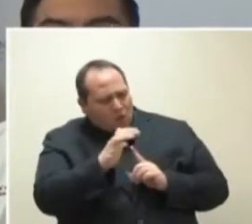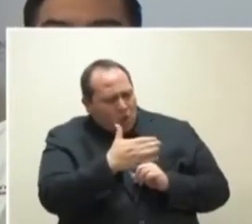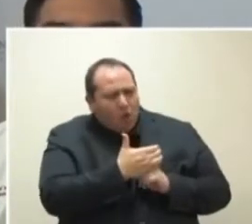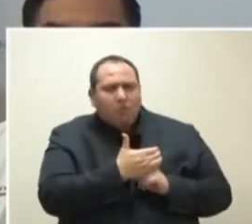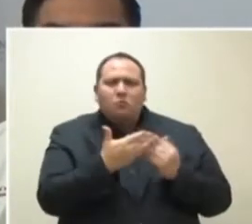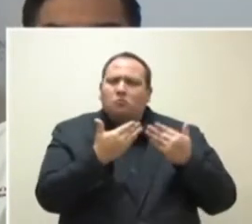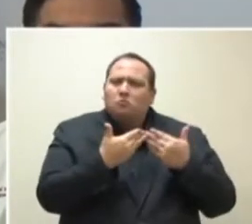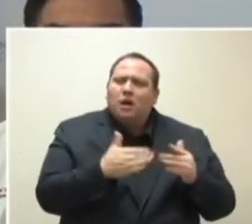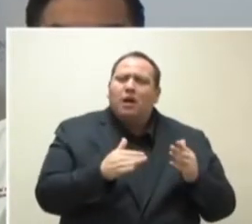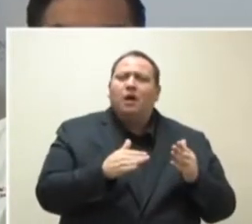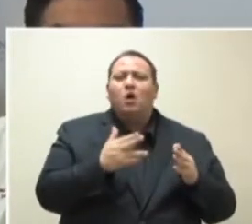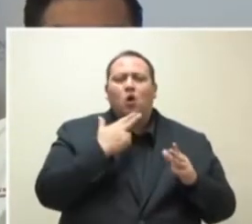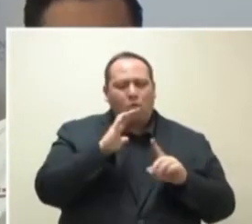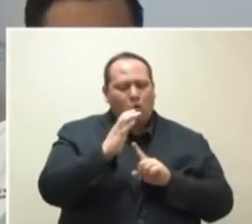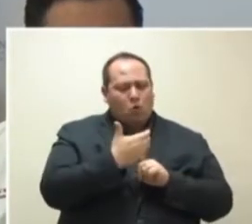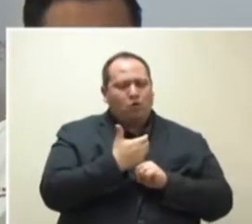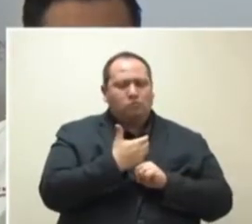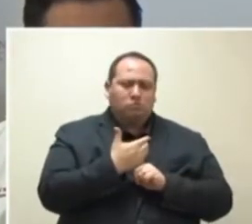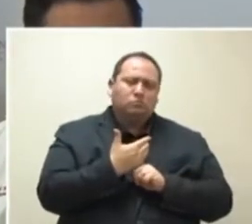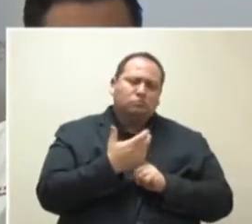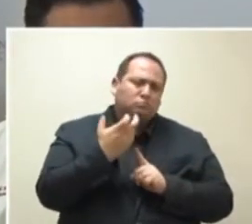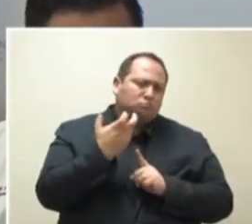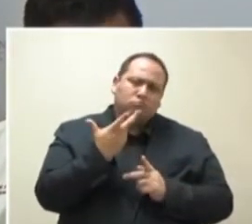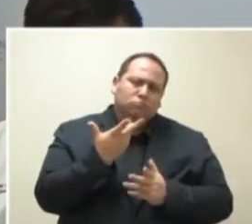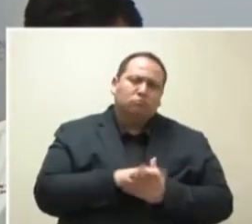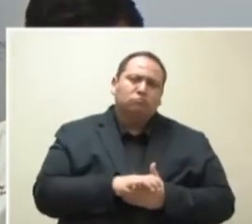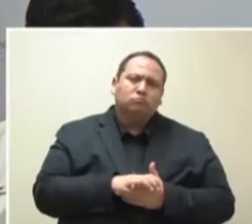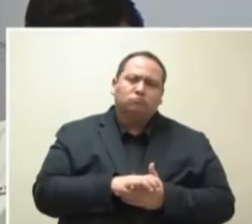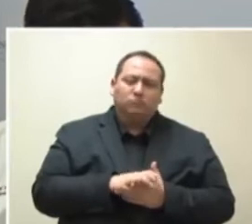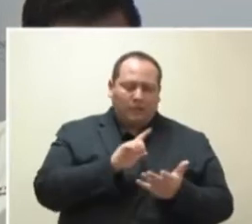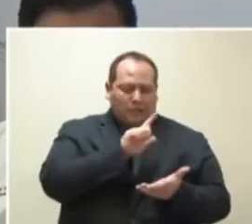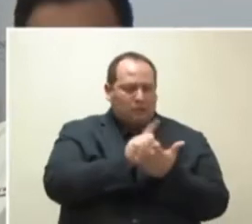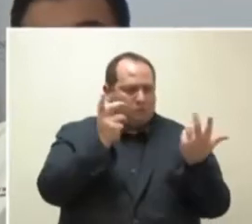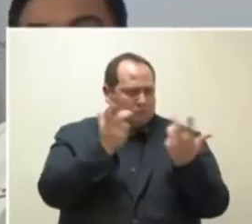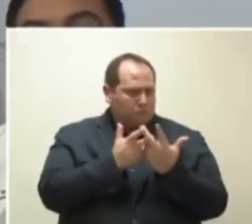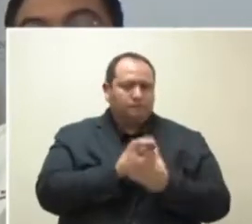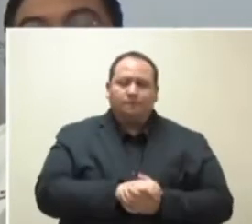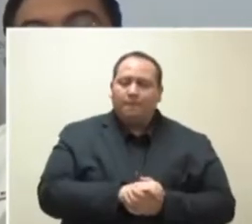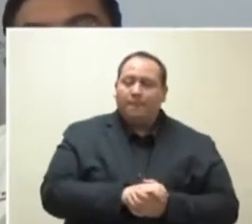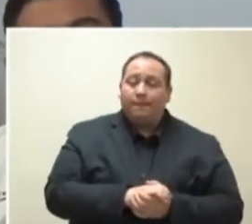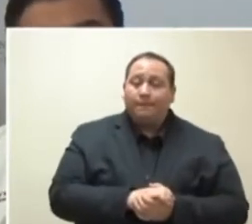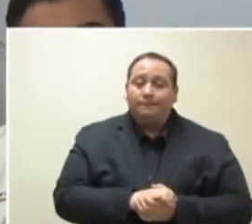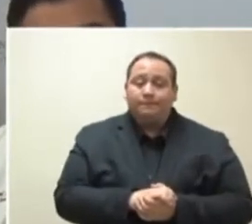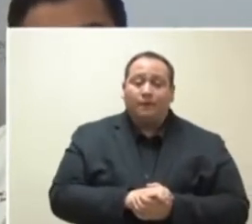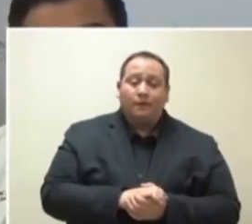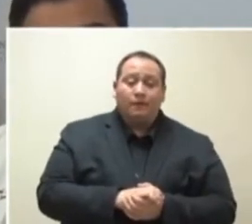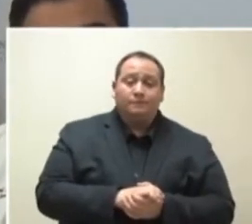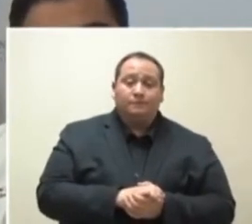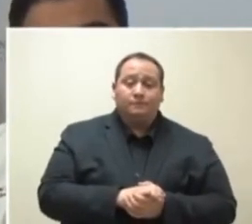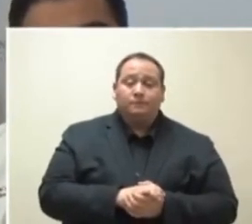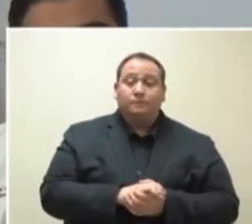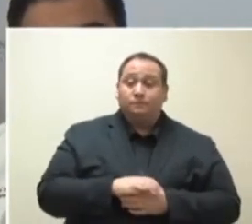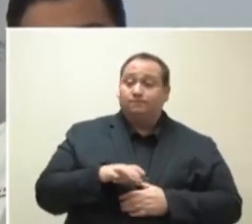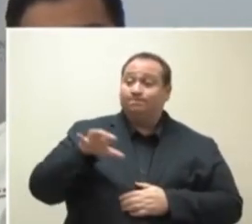del acceso al mecanismo de protección, que es lo que corresponde de acuerdo a la ley. Y en el caso de la